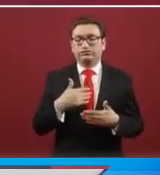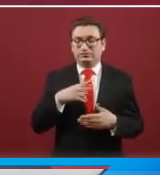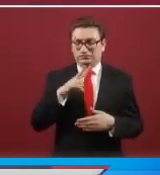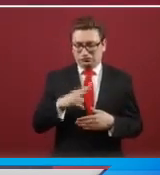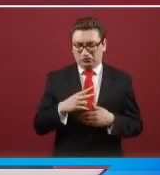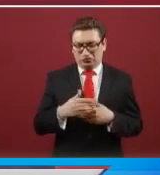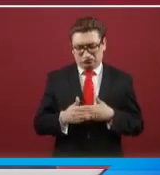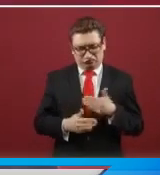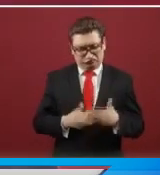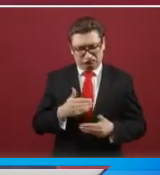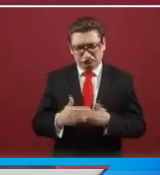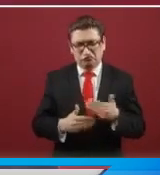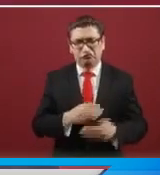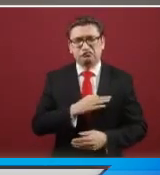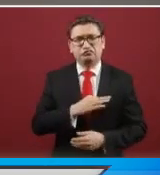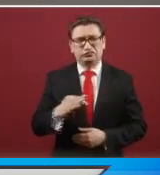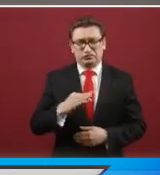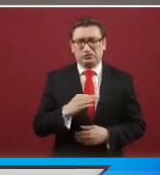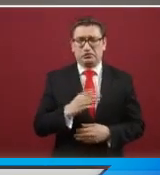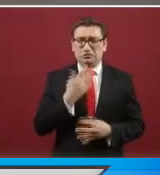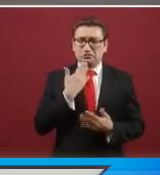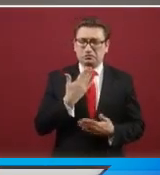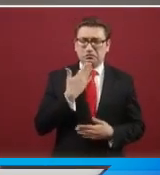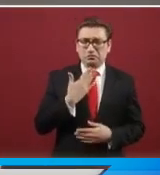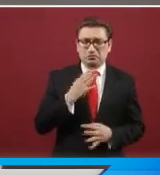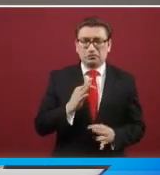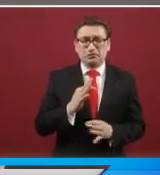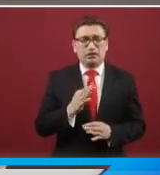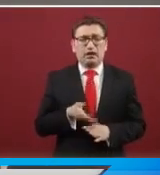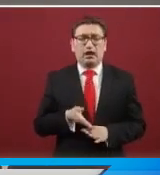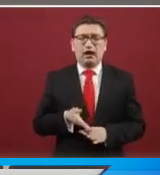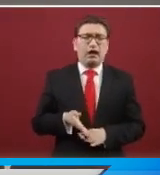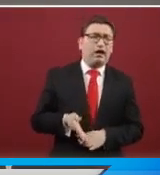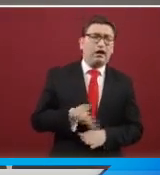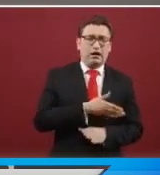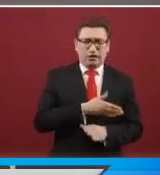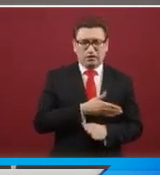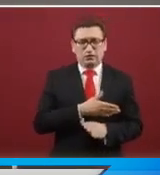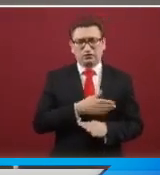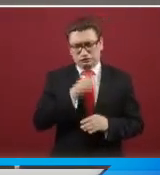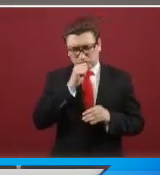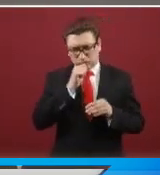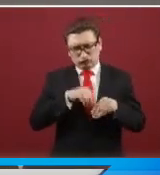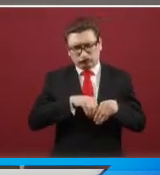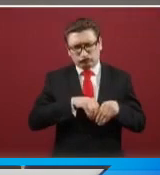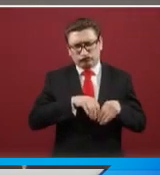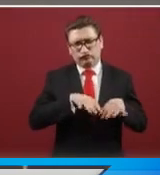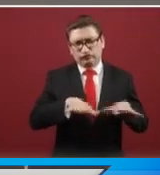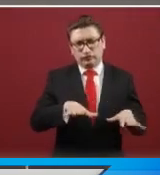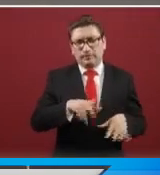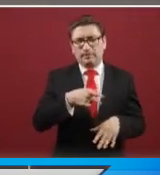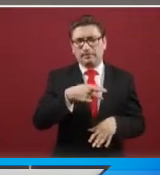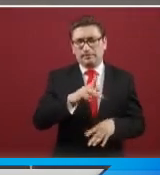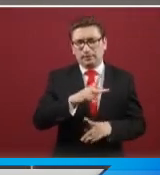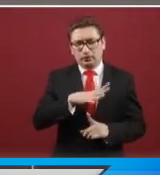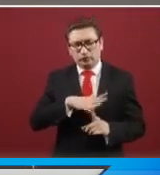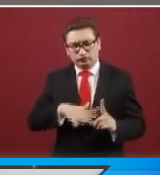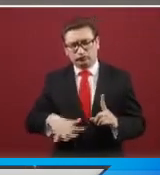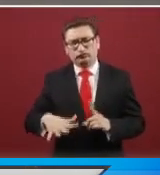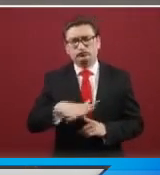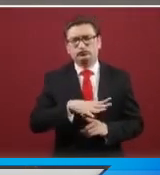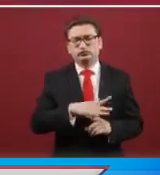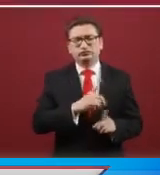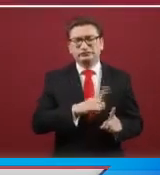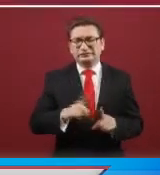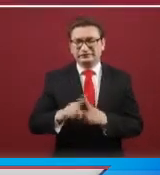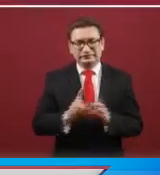para reactivar la economía. Se plantea la meta de crecimiento económico de 4% anual. Los empresarios de México se comprometieron a apoyar para